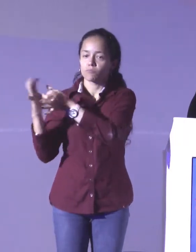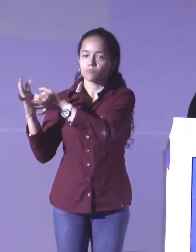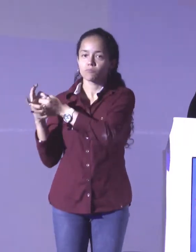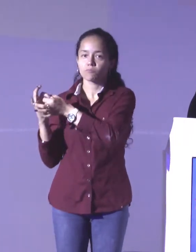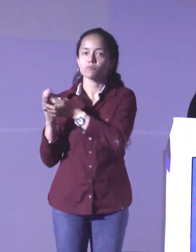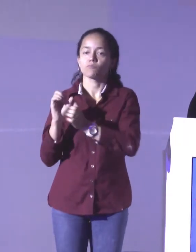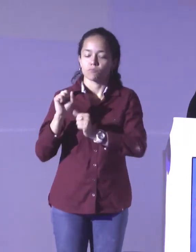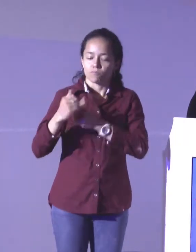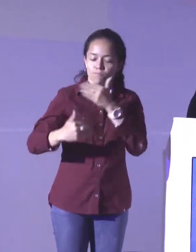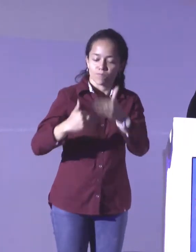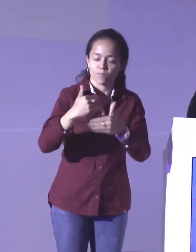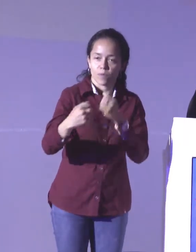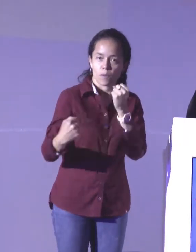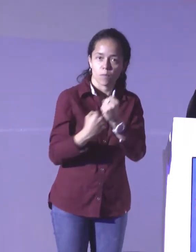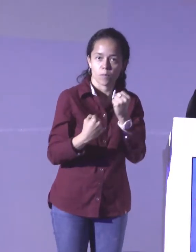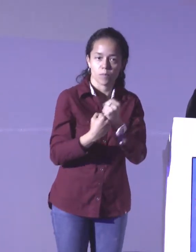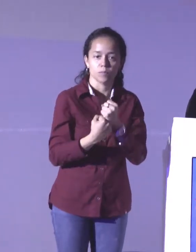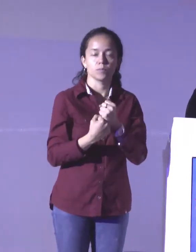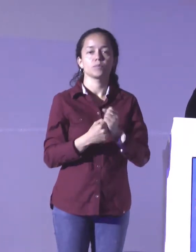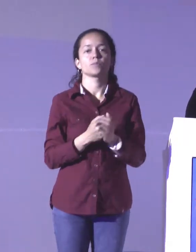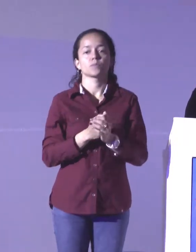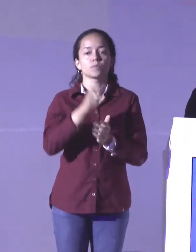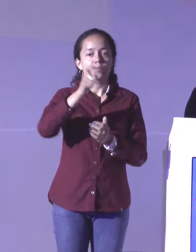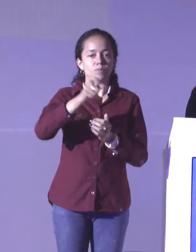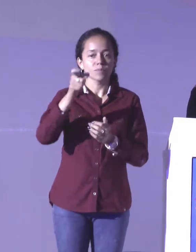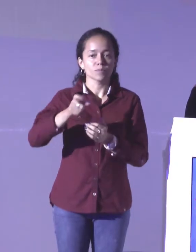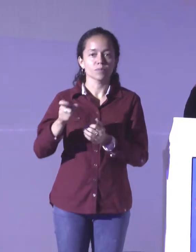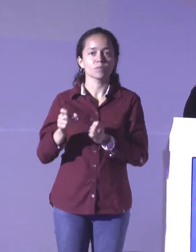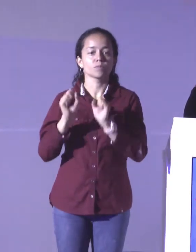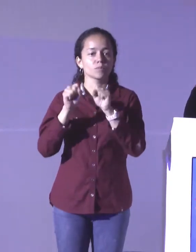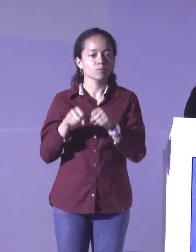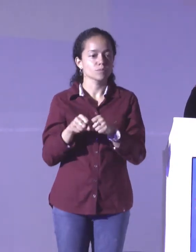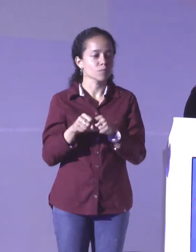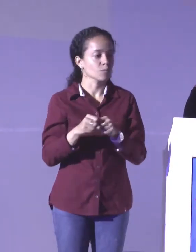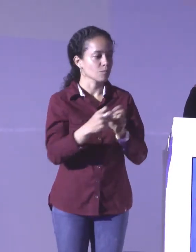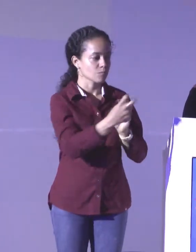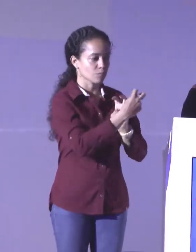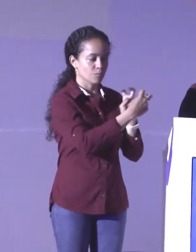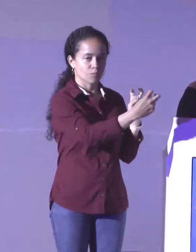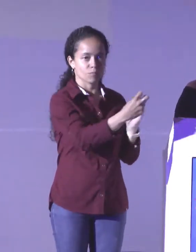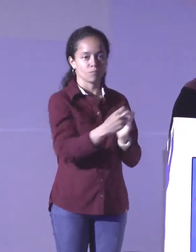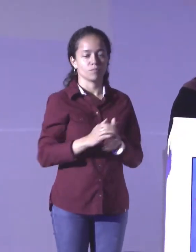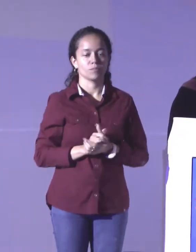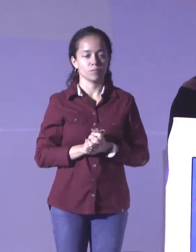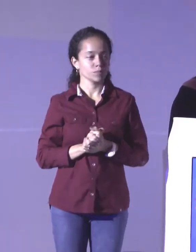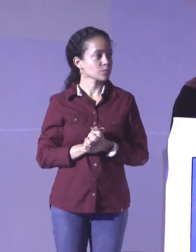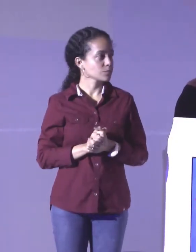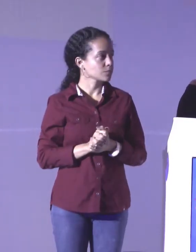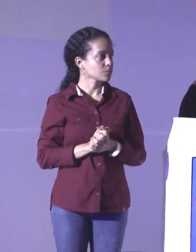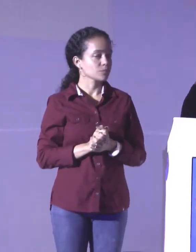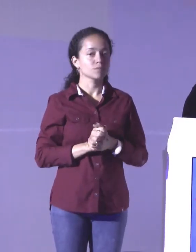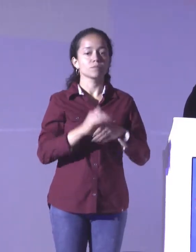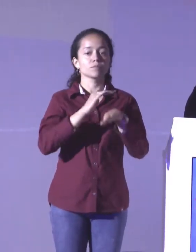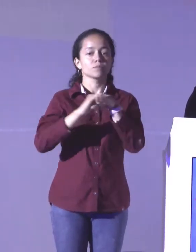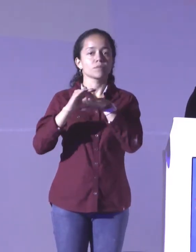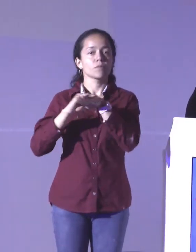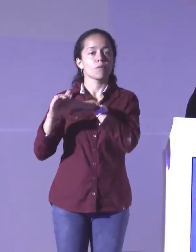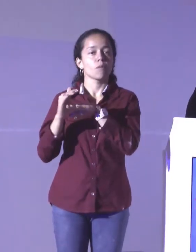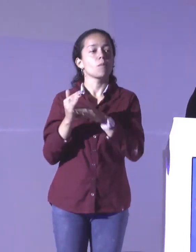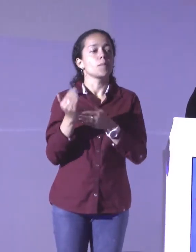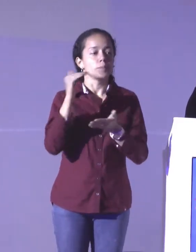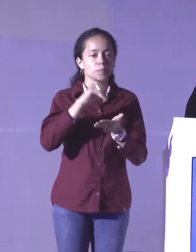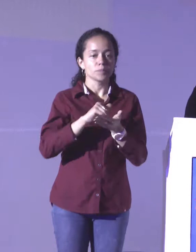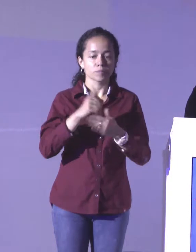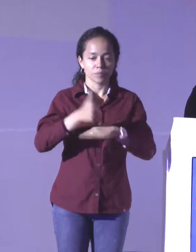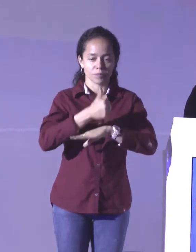nuestros procesos. Solicito el apoyo del personal de logística para adecuar el espacio en la tarima. Invito nuevamente al